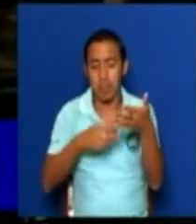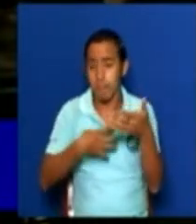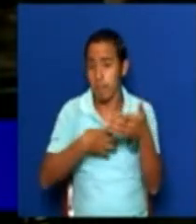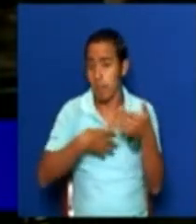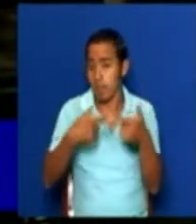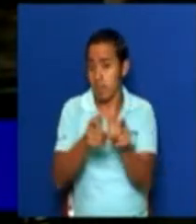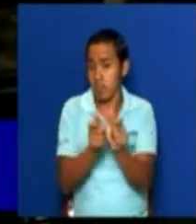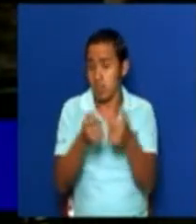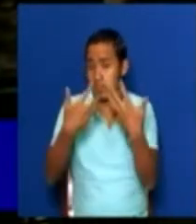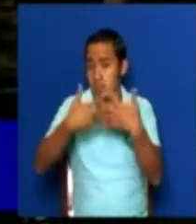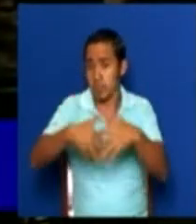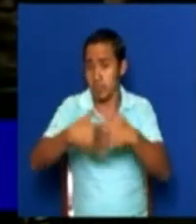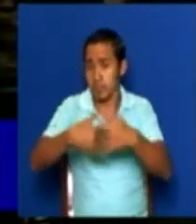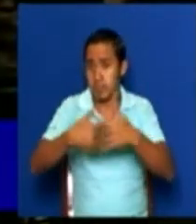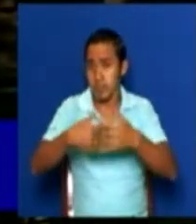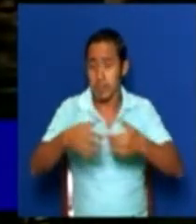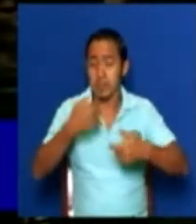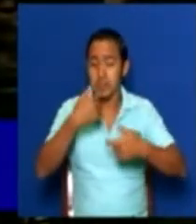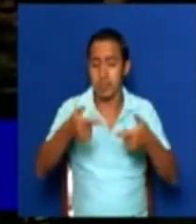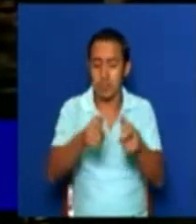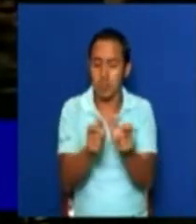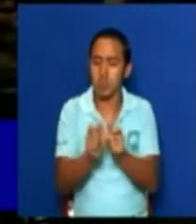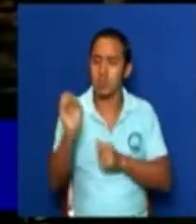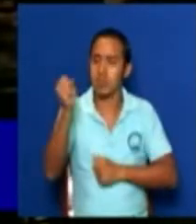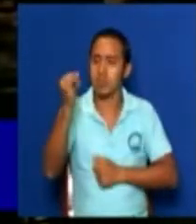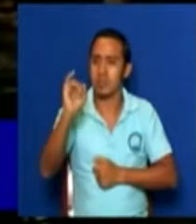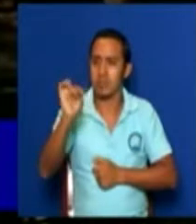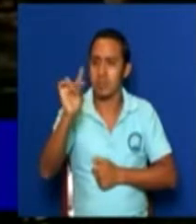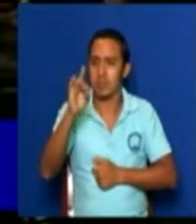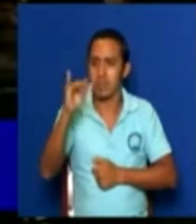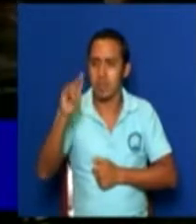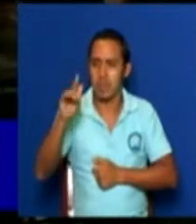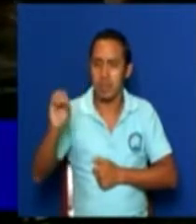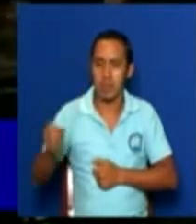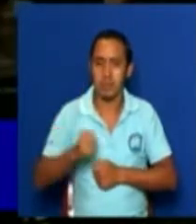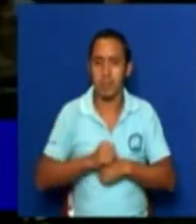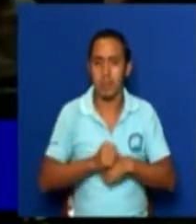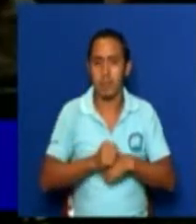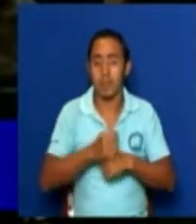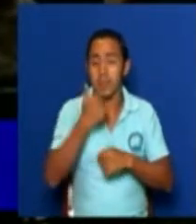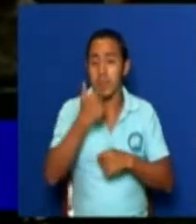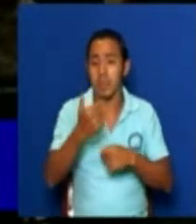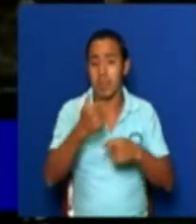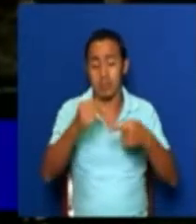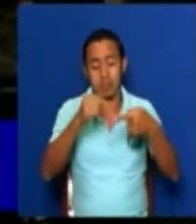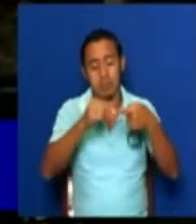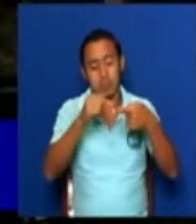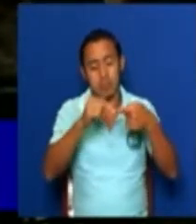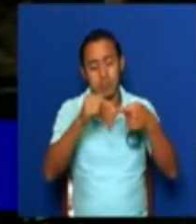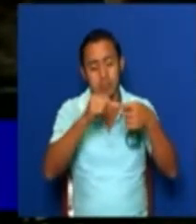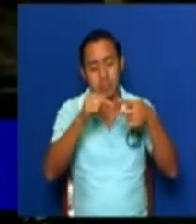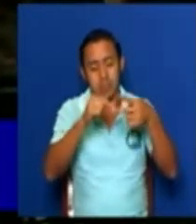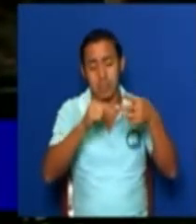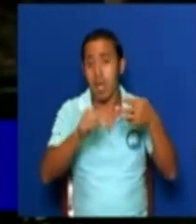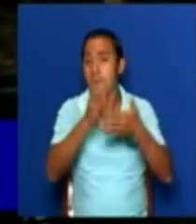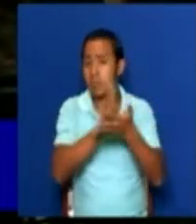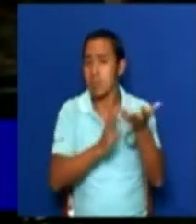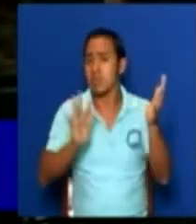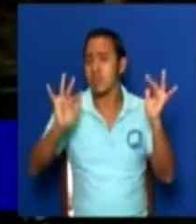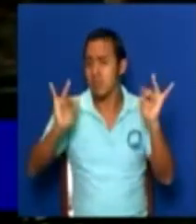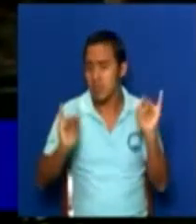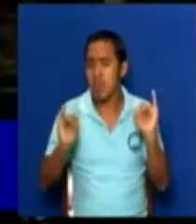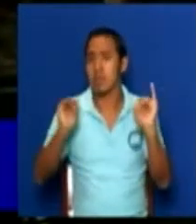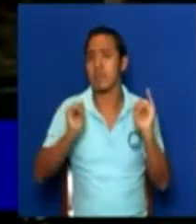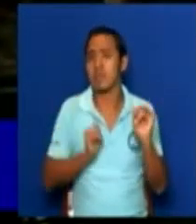sector empresarial y de sindicatos. Y las recomendaciones concretas, algunas de ellas en las cuales ya nosotros